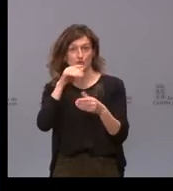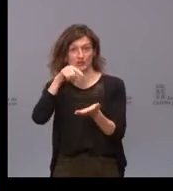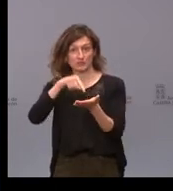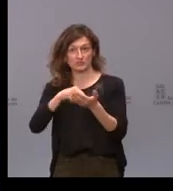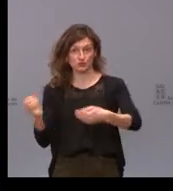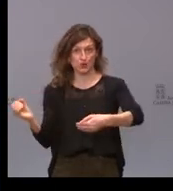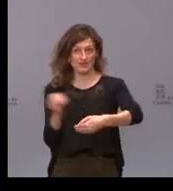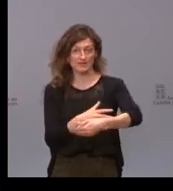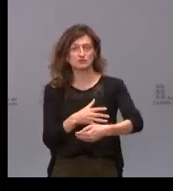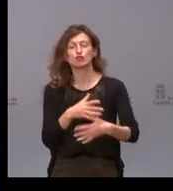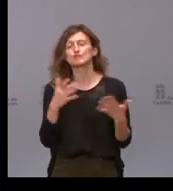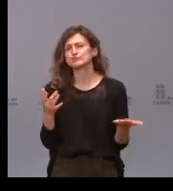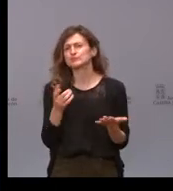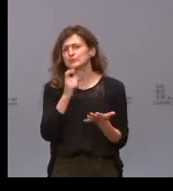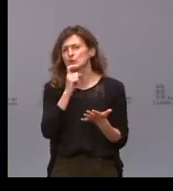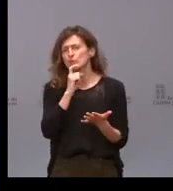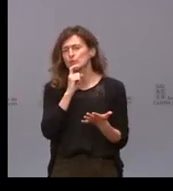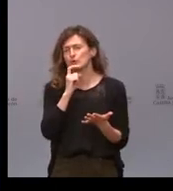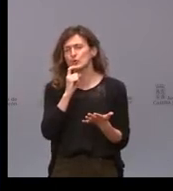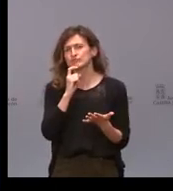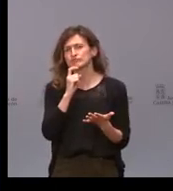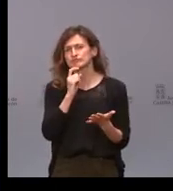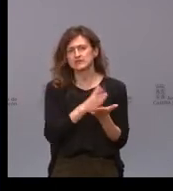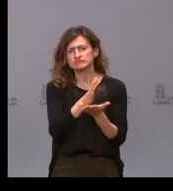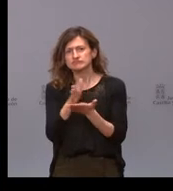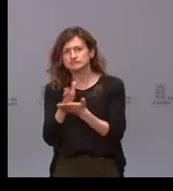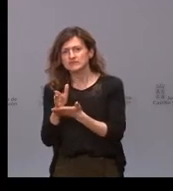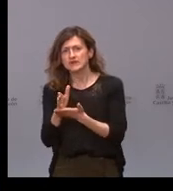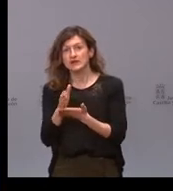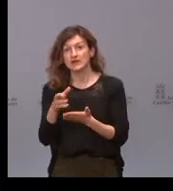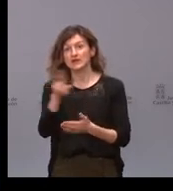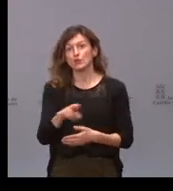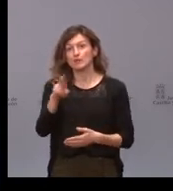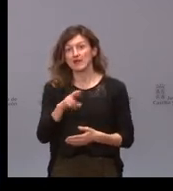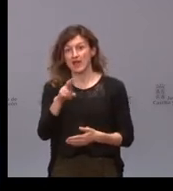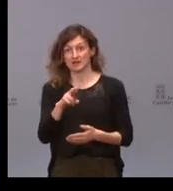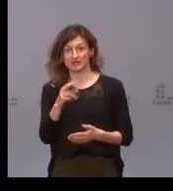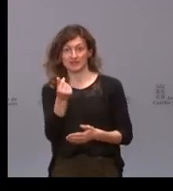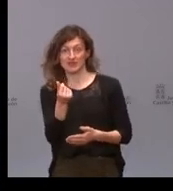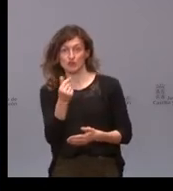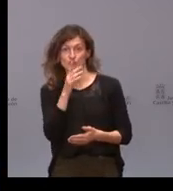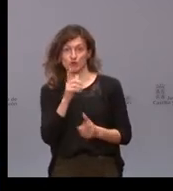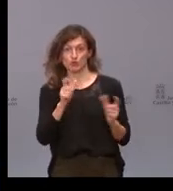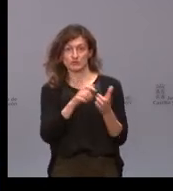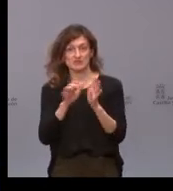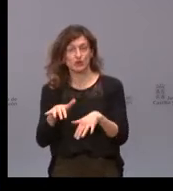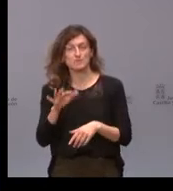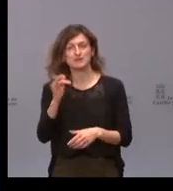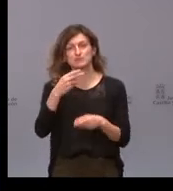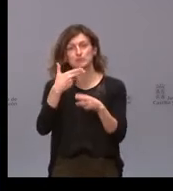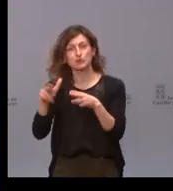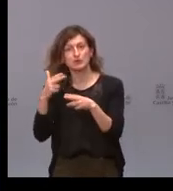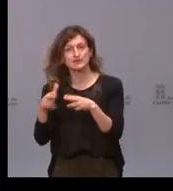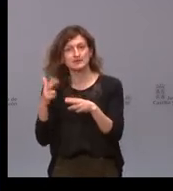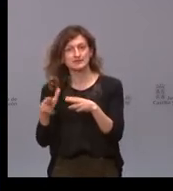porque días se va a recuperar ese dinero por parte de la junta y si dentro de esa política de